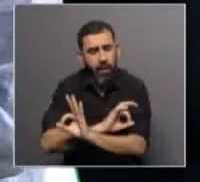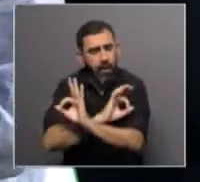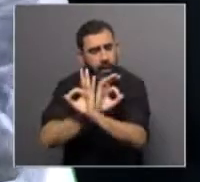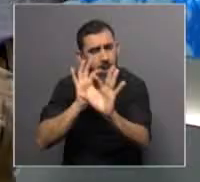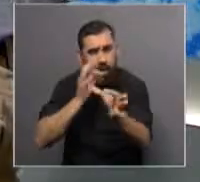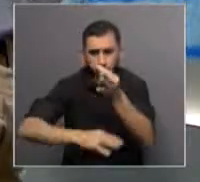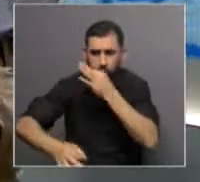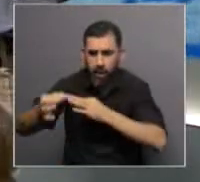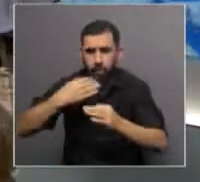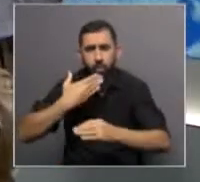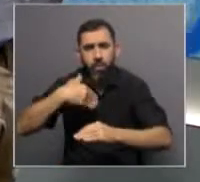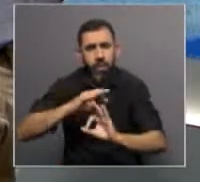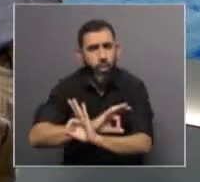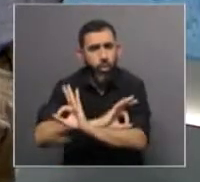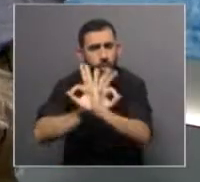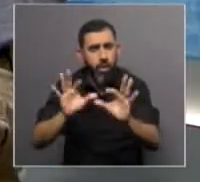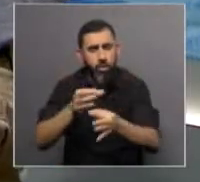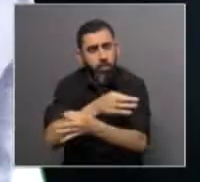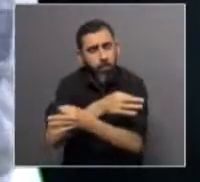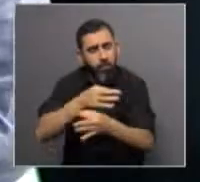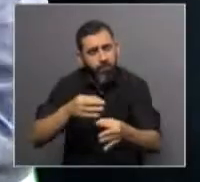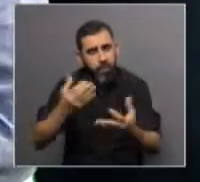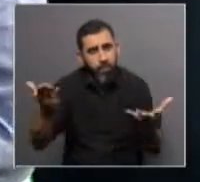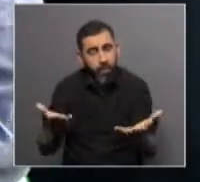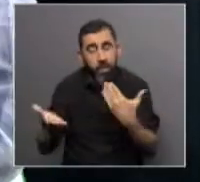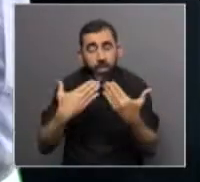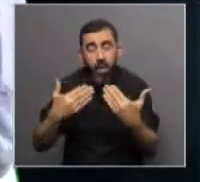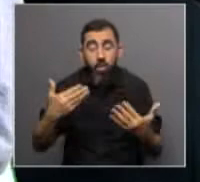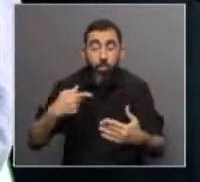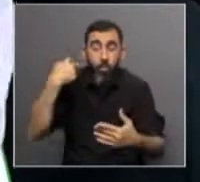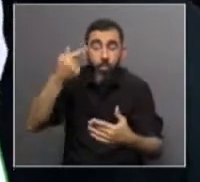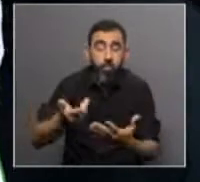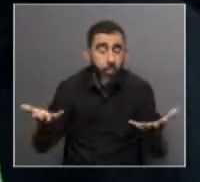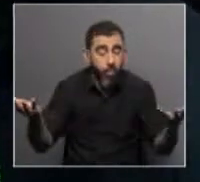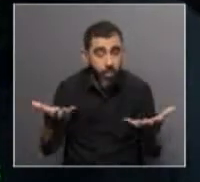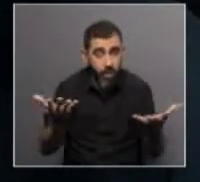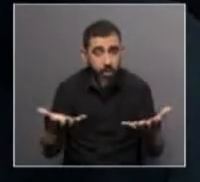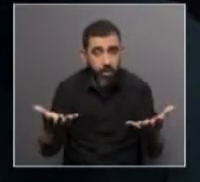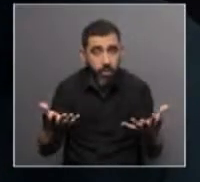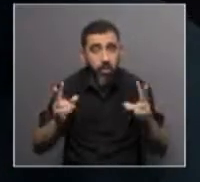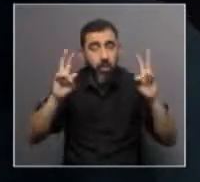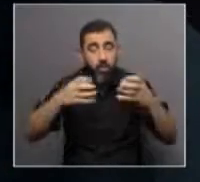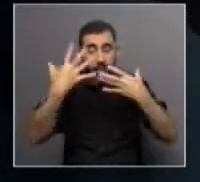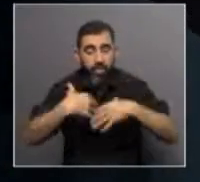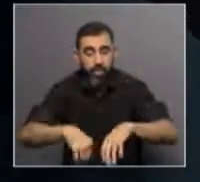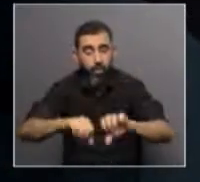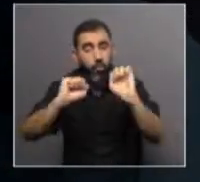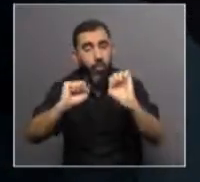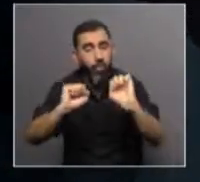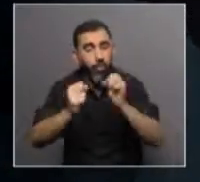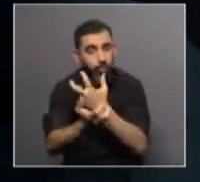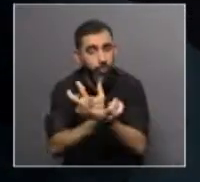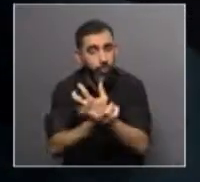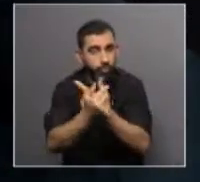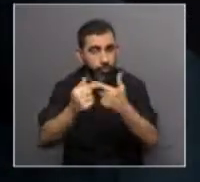cristalinamente comprensible, y nos das perfecto pie para la conversación que viene a continuación, que tiene que ver con los hallazgos justamente